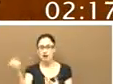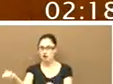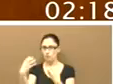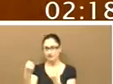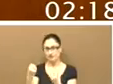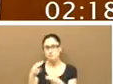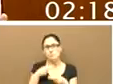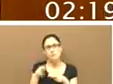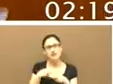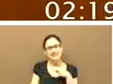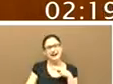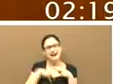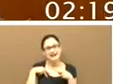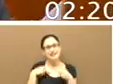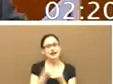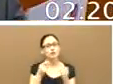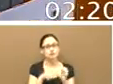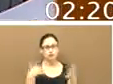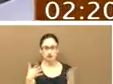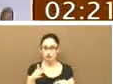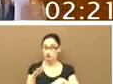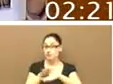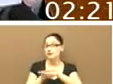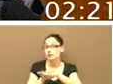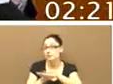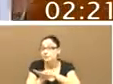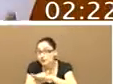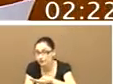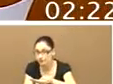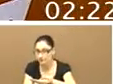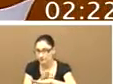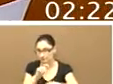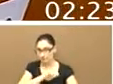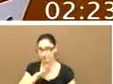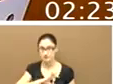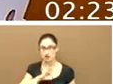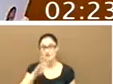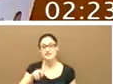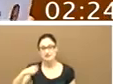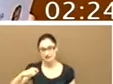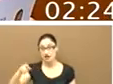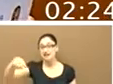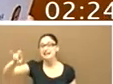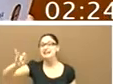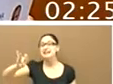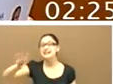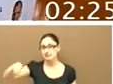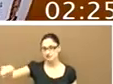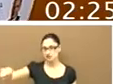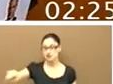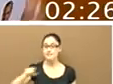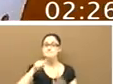Junta ustedes llevan perdón perdón señora vicepresidenta llevan 15 meses medida 120